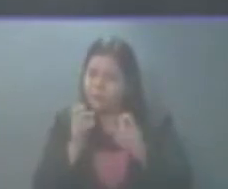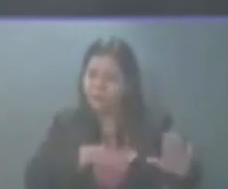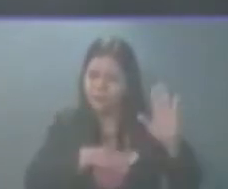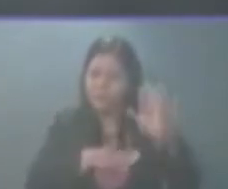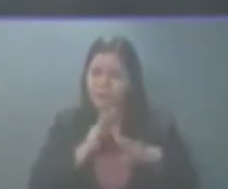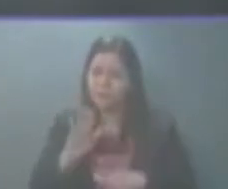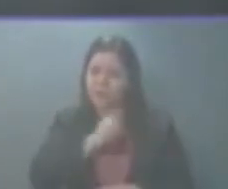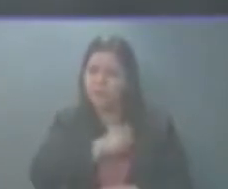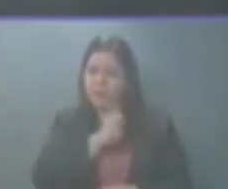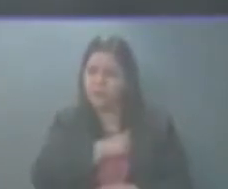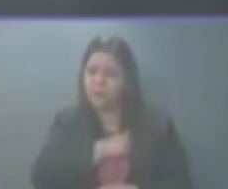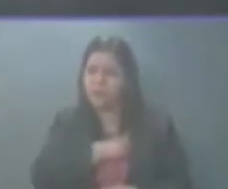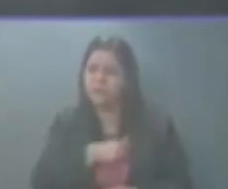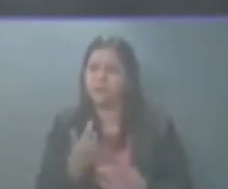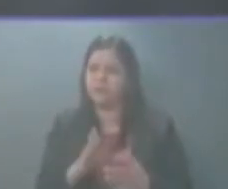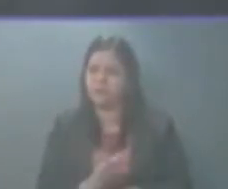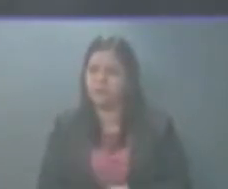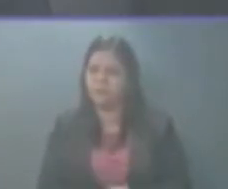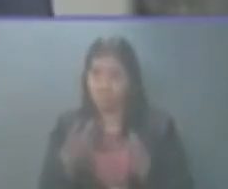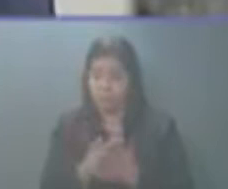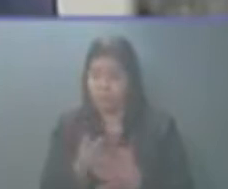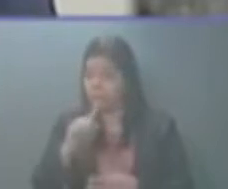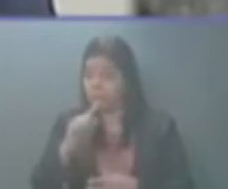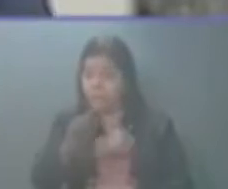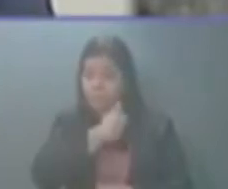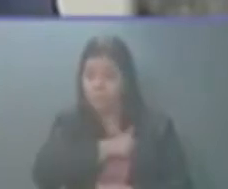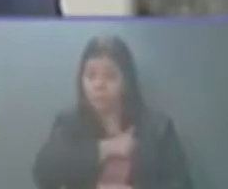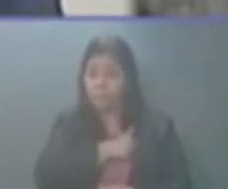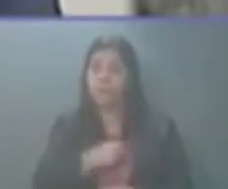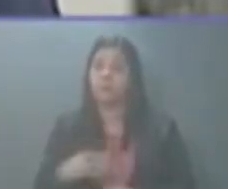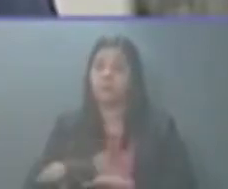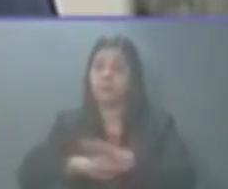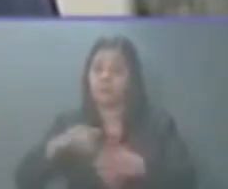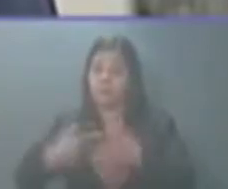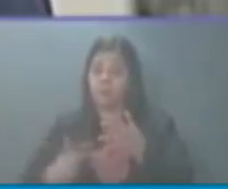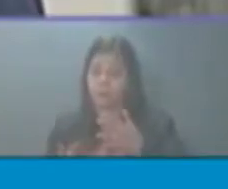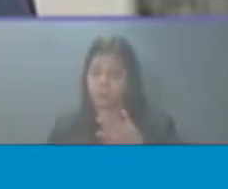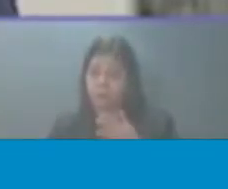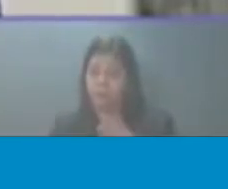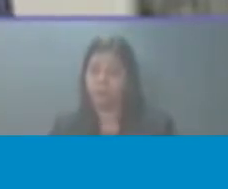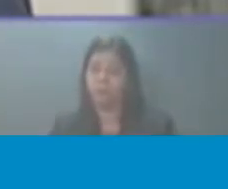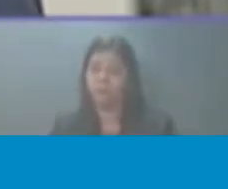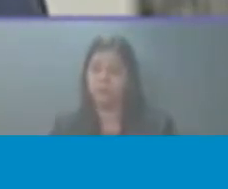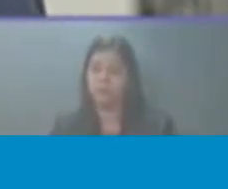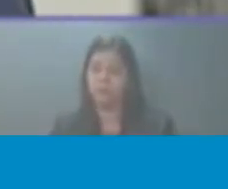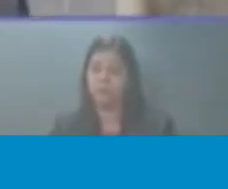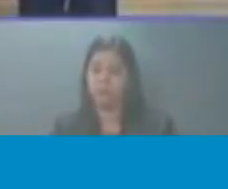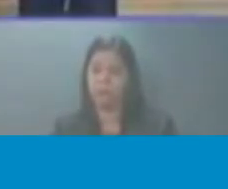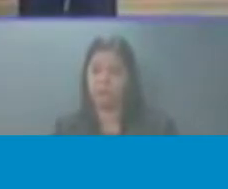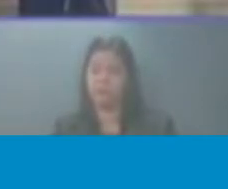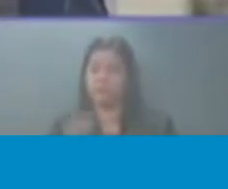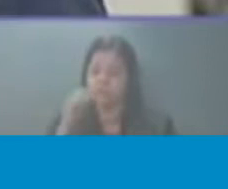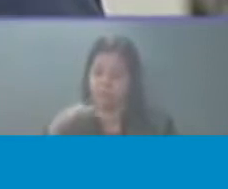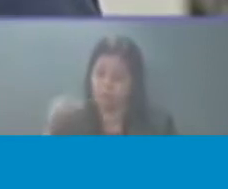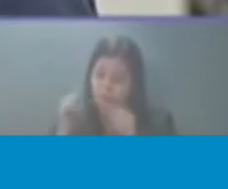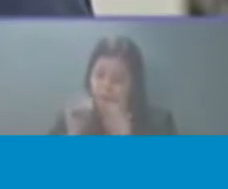ante los juzgados comunes informó para laprensagrafica.com jonathan aguilar